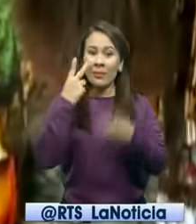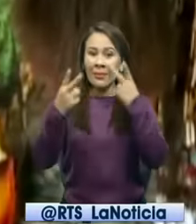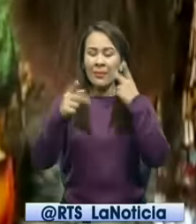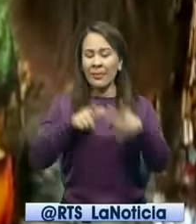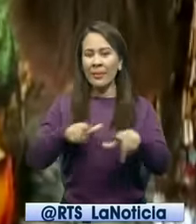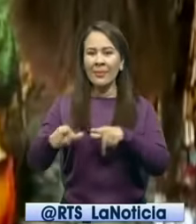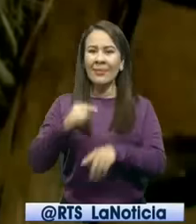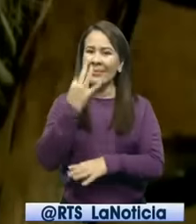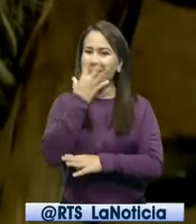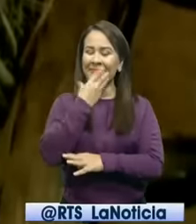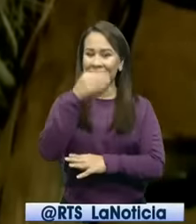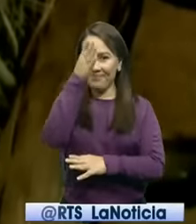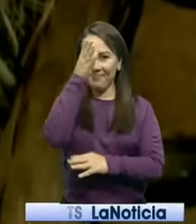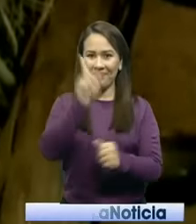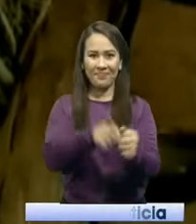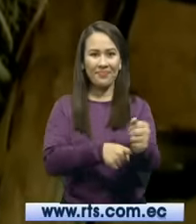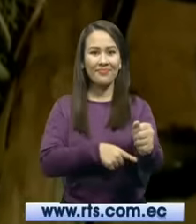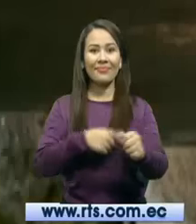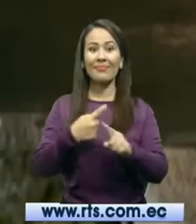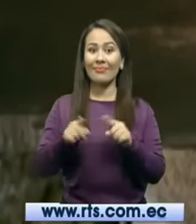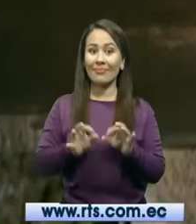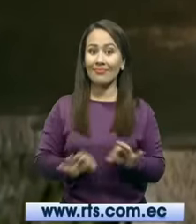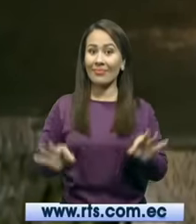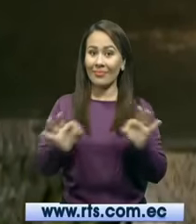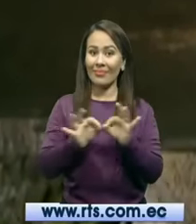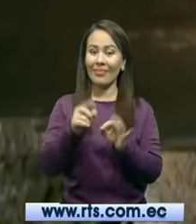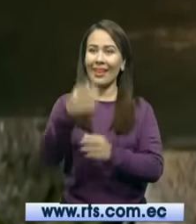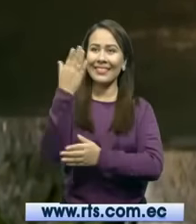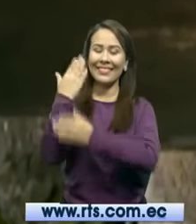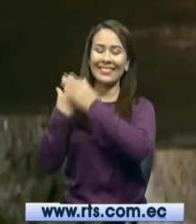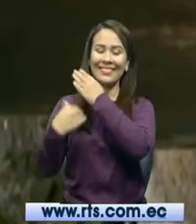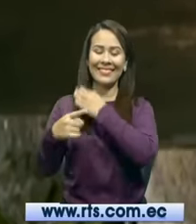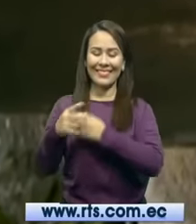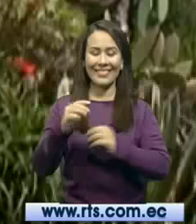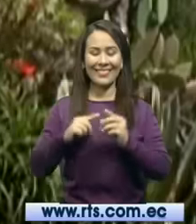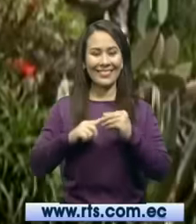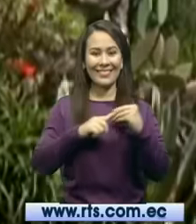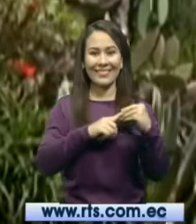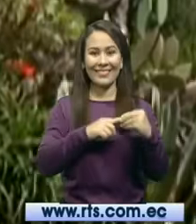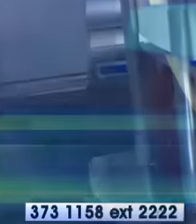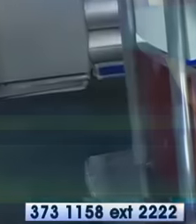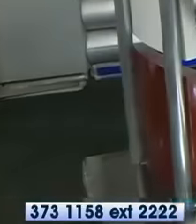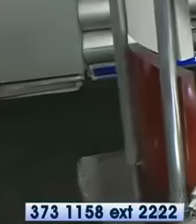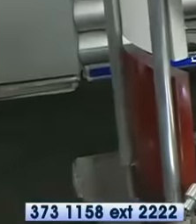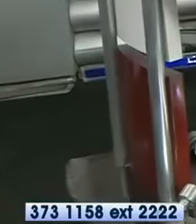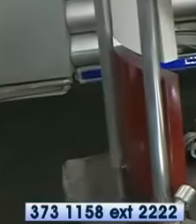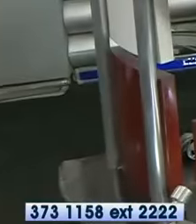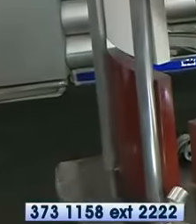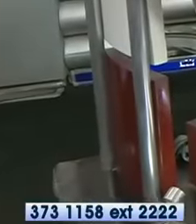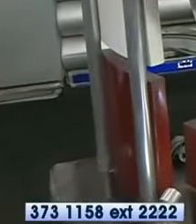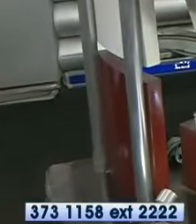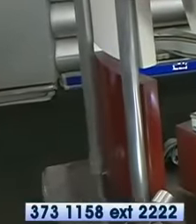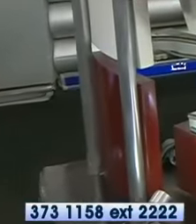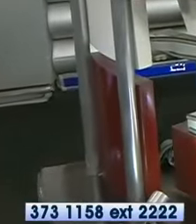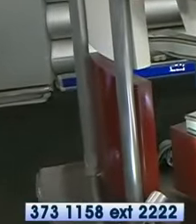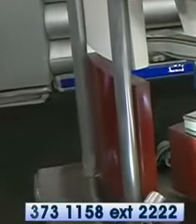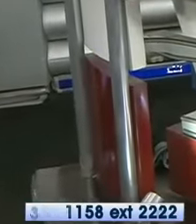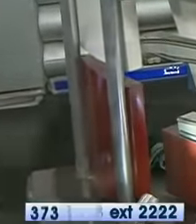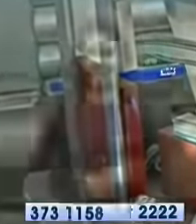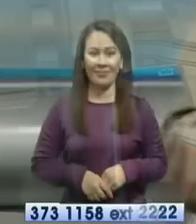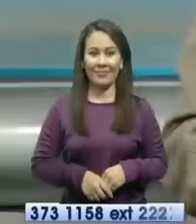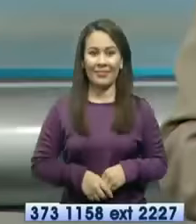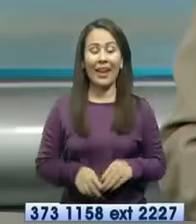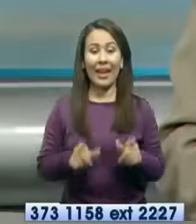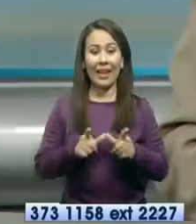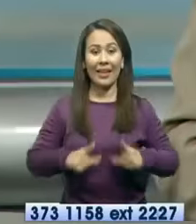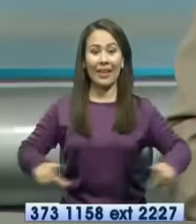y tradiciones, pero por sobre todo, lleno de historia. Con imágenes... La laguna de